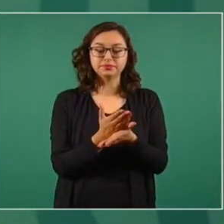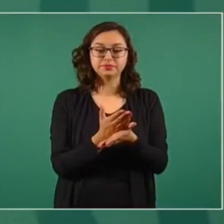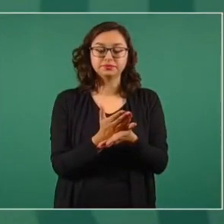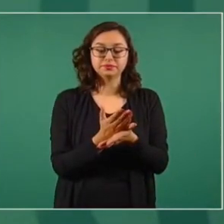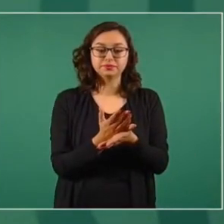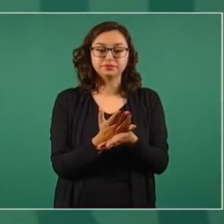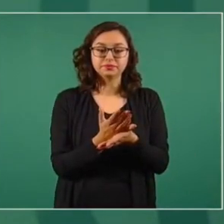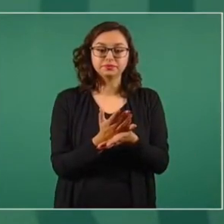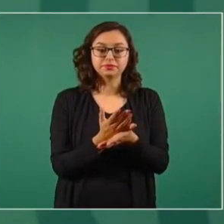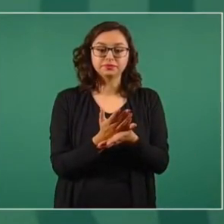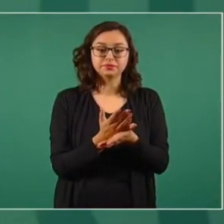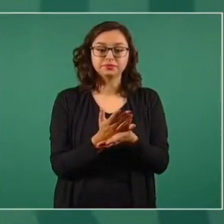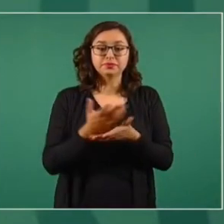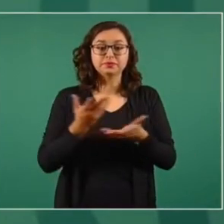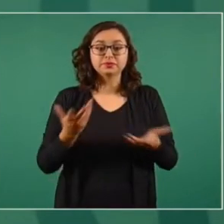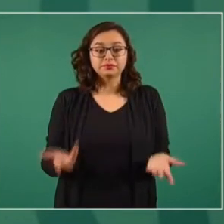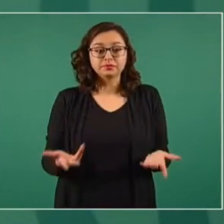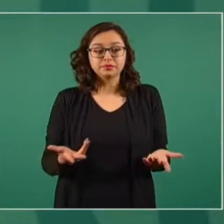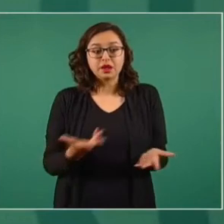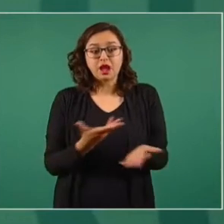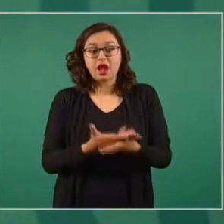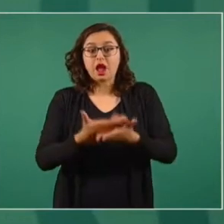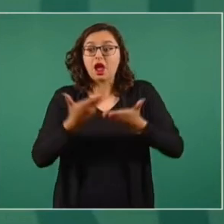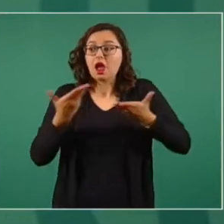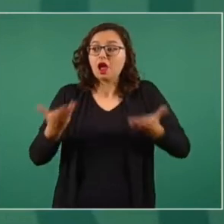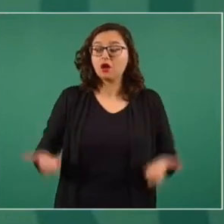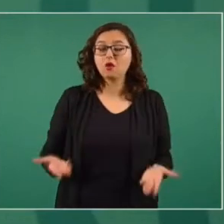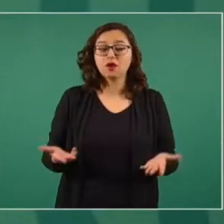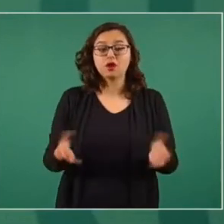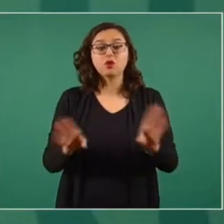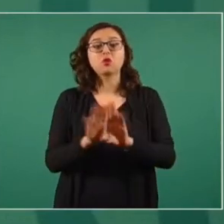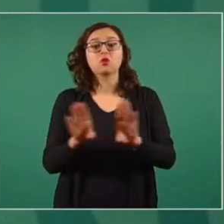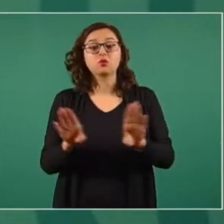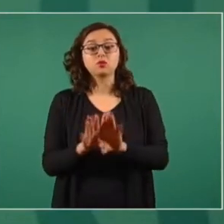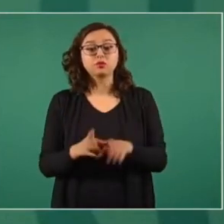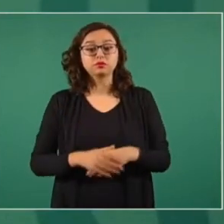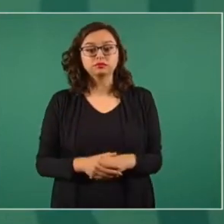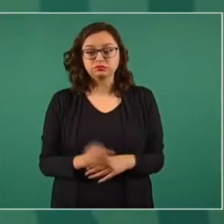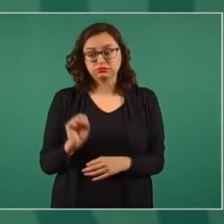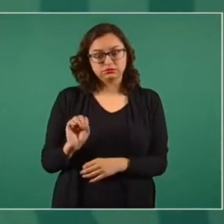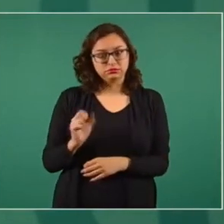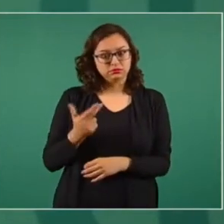Entonces, esos fondos los maneja Hacienda